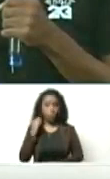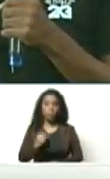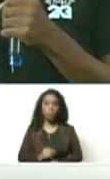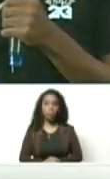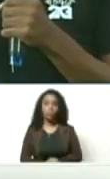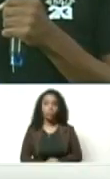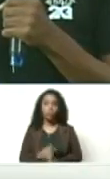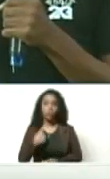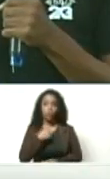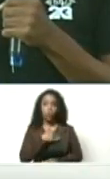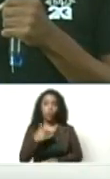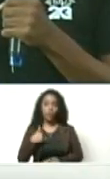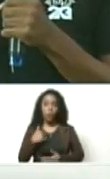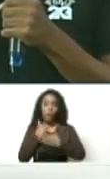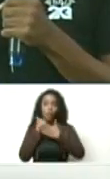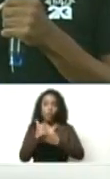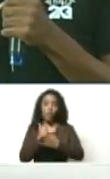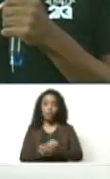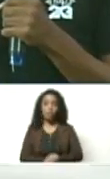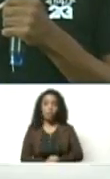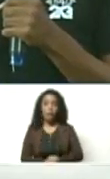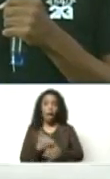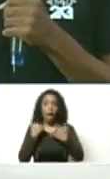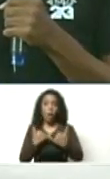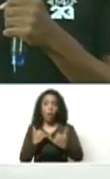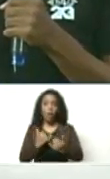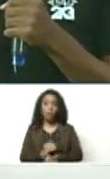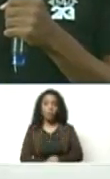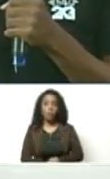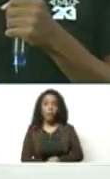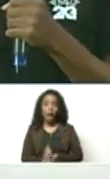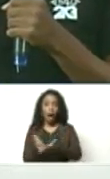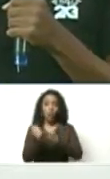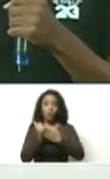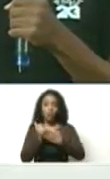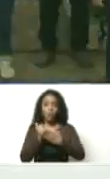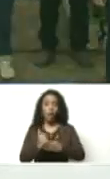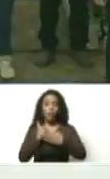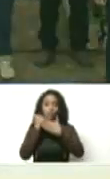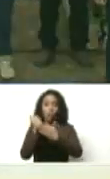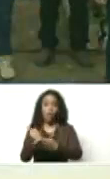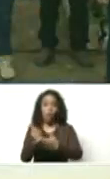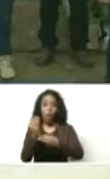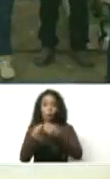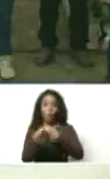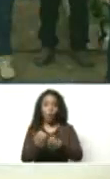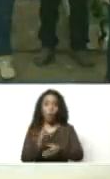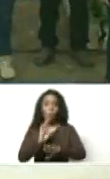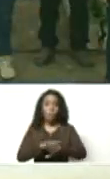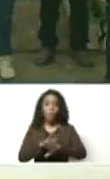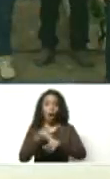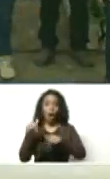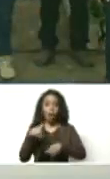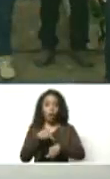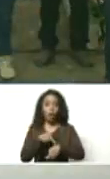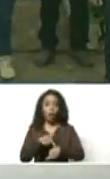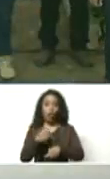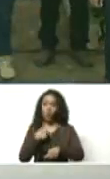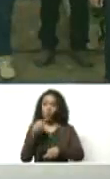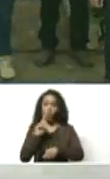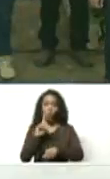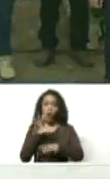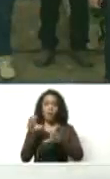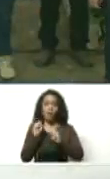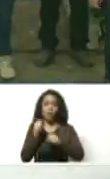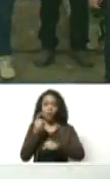Yo te quiero ayudar. Ahora, ayúdame a ayudarte, porque a esta altura no entiendo lo que